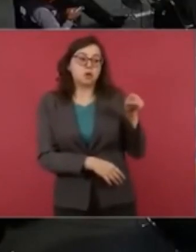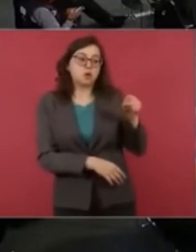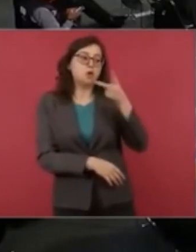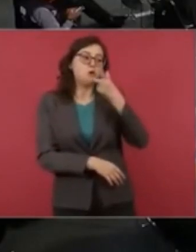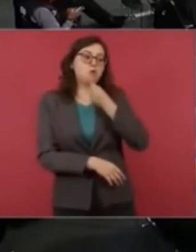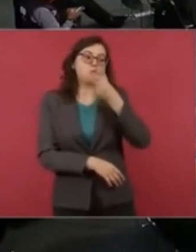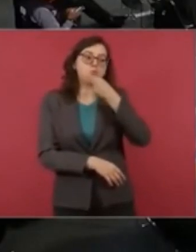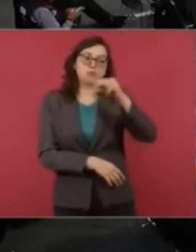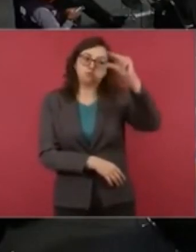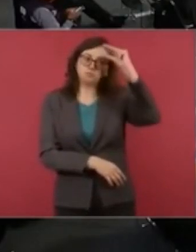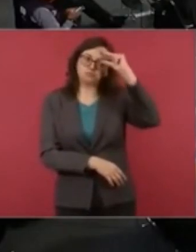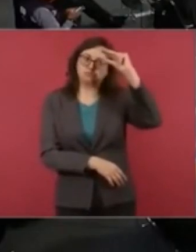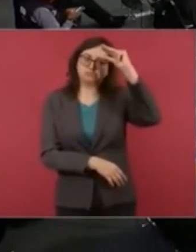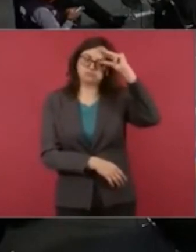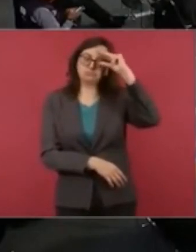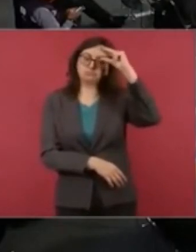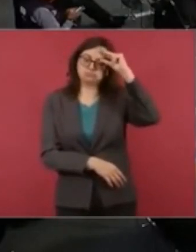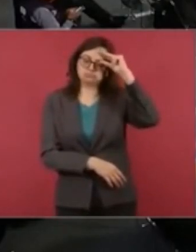lo sostengo.